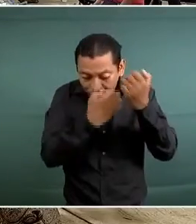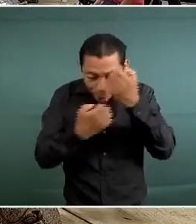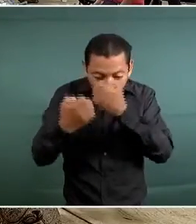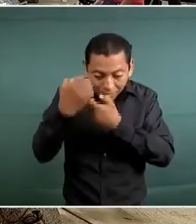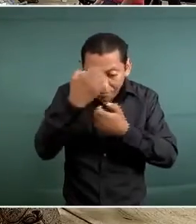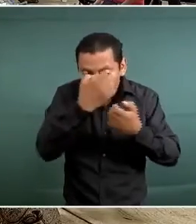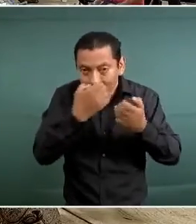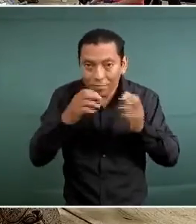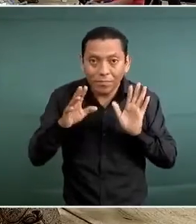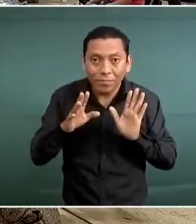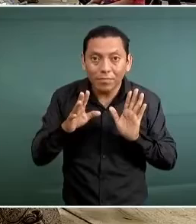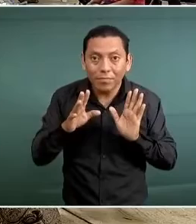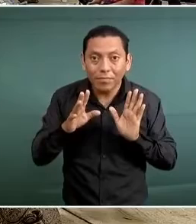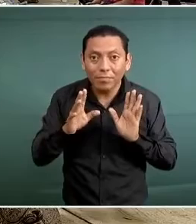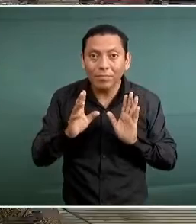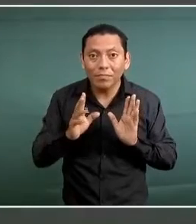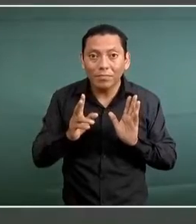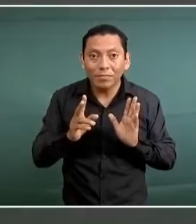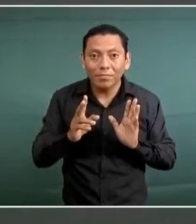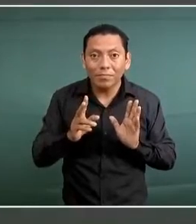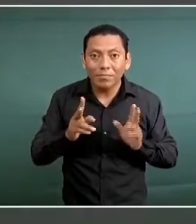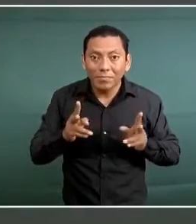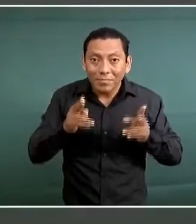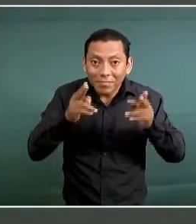corte y confección